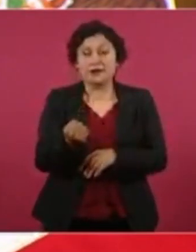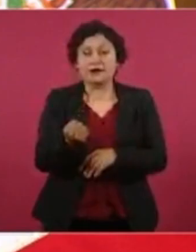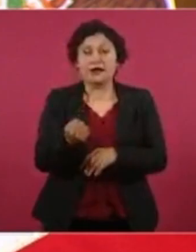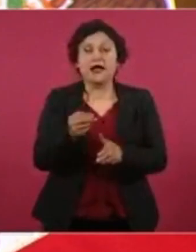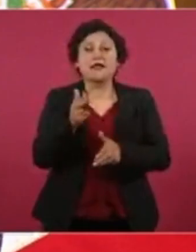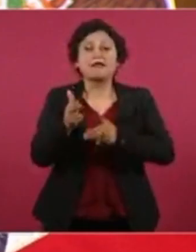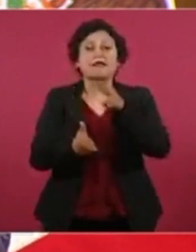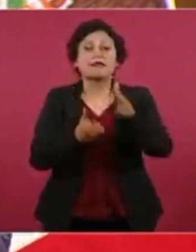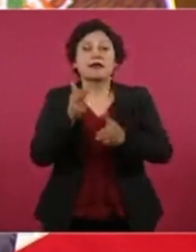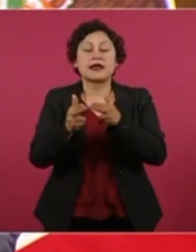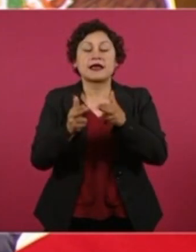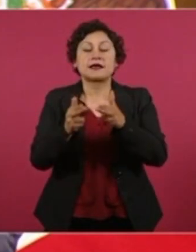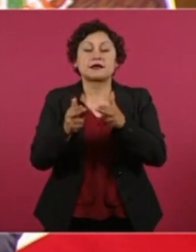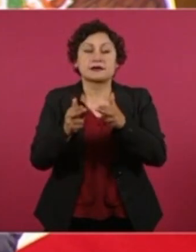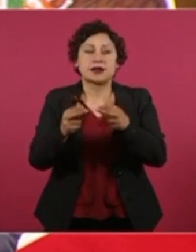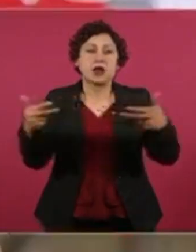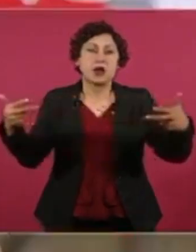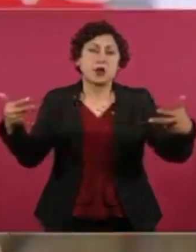electrificada.